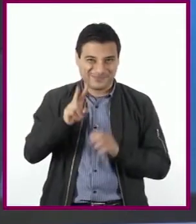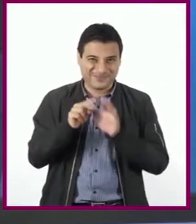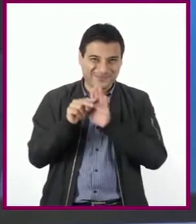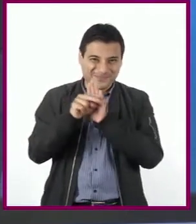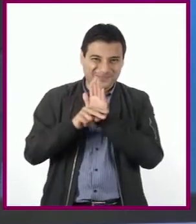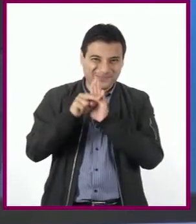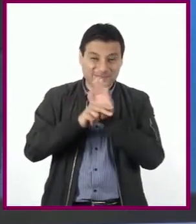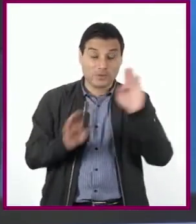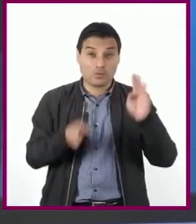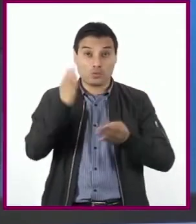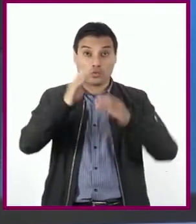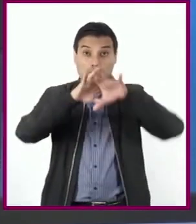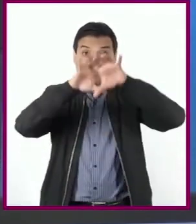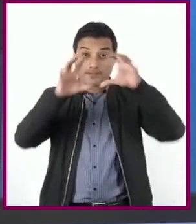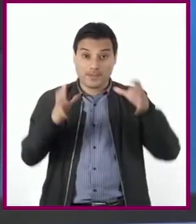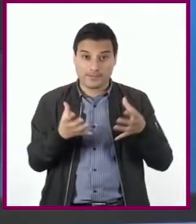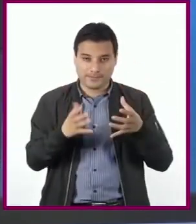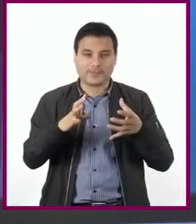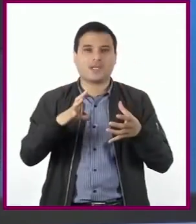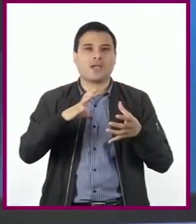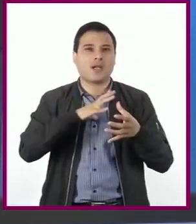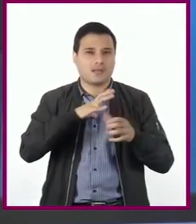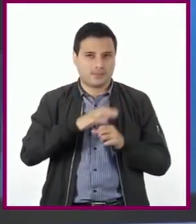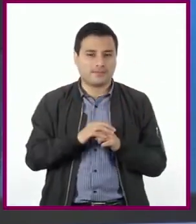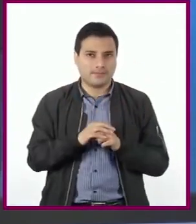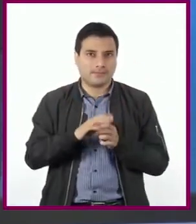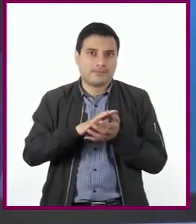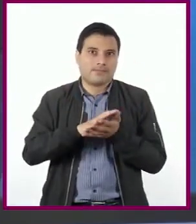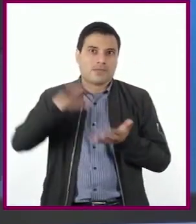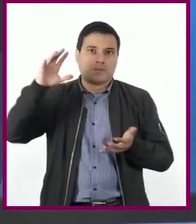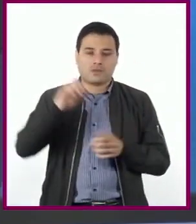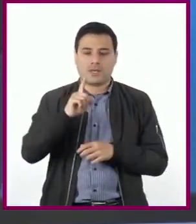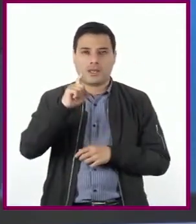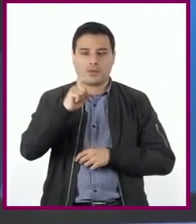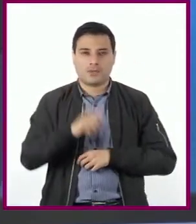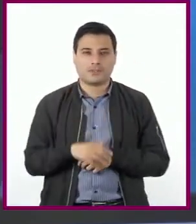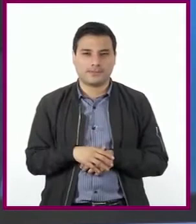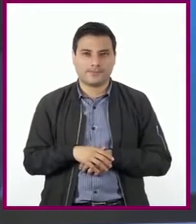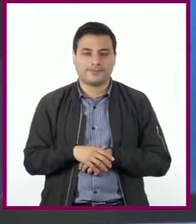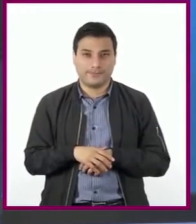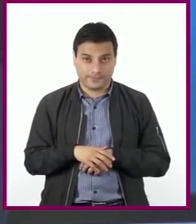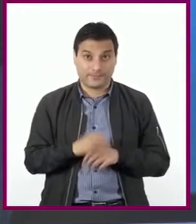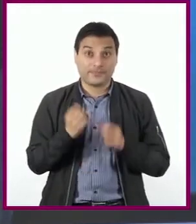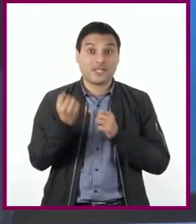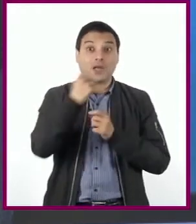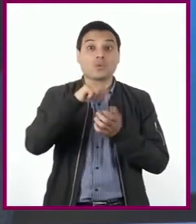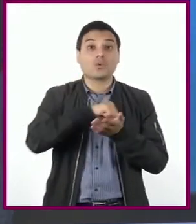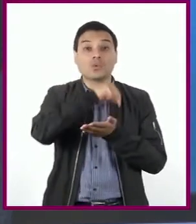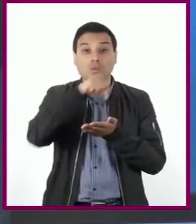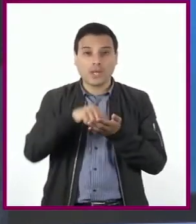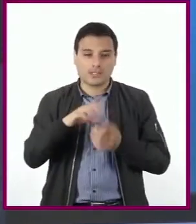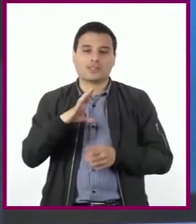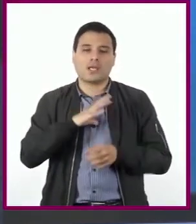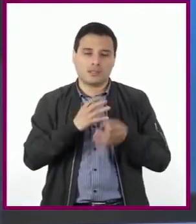nuestro planeta Tierra está cubierto en su mayoría por agua y solo unas partes son de tierra